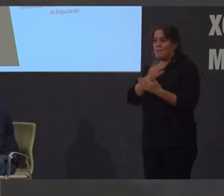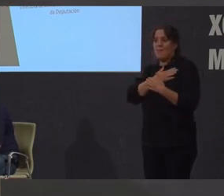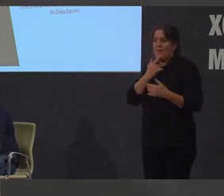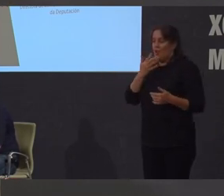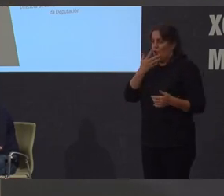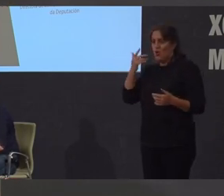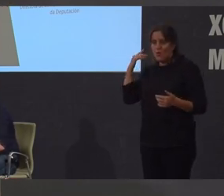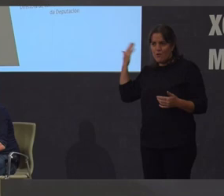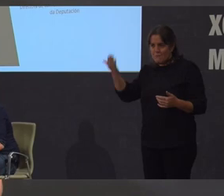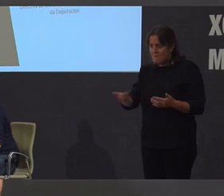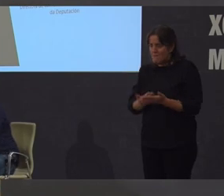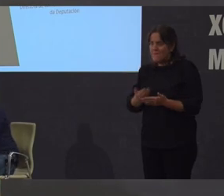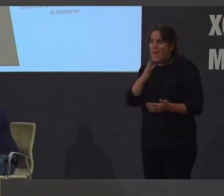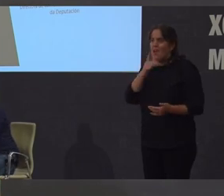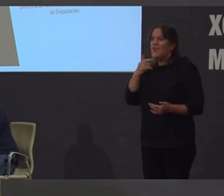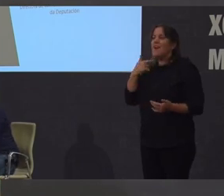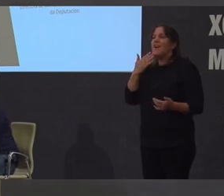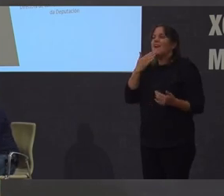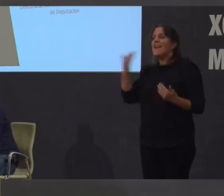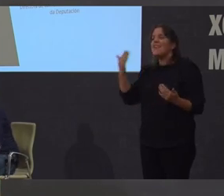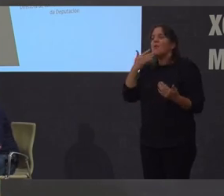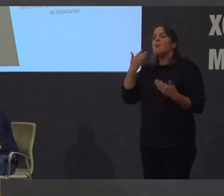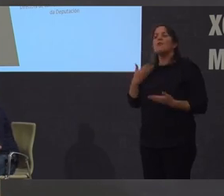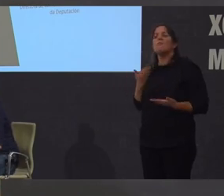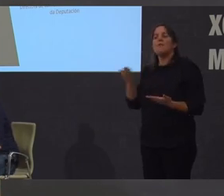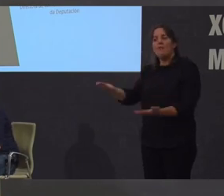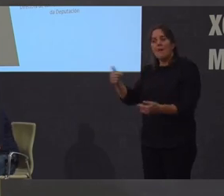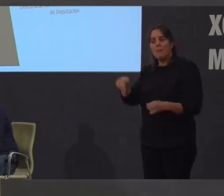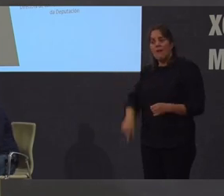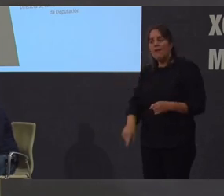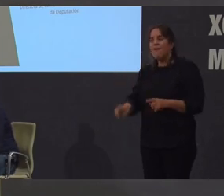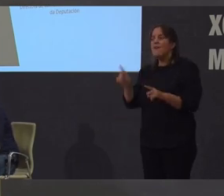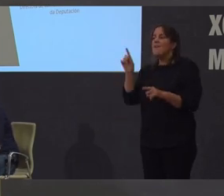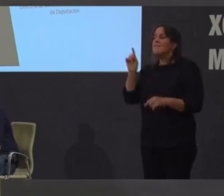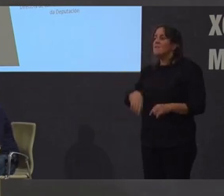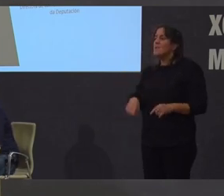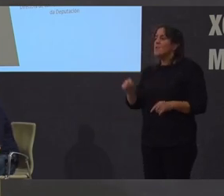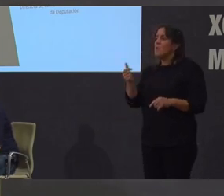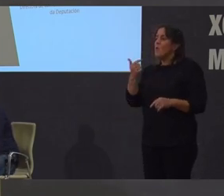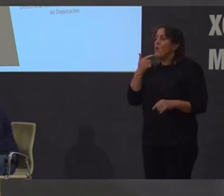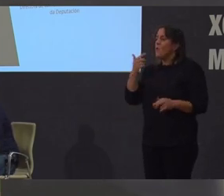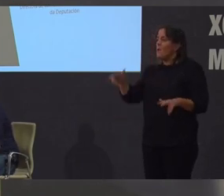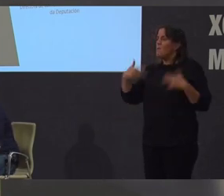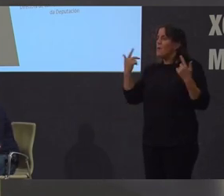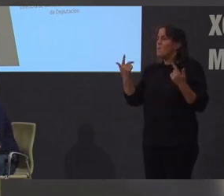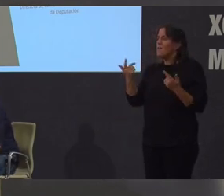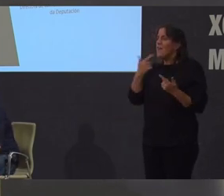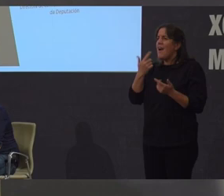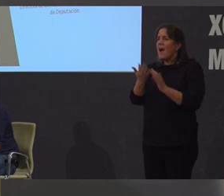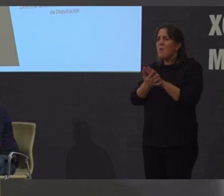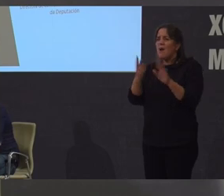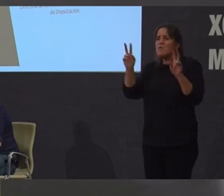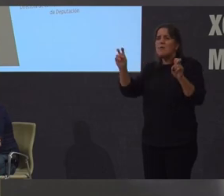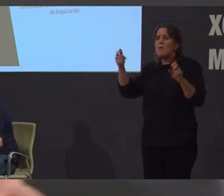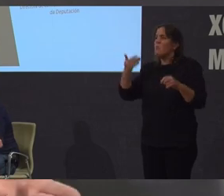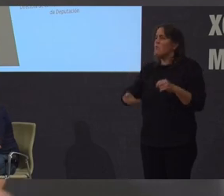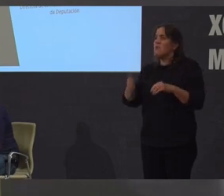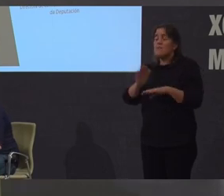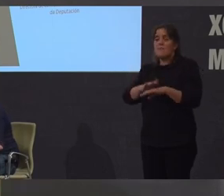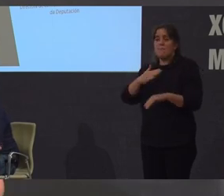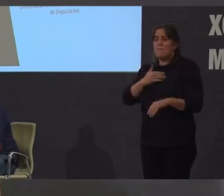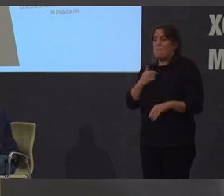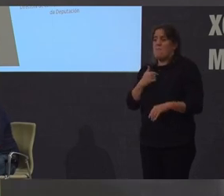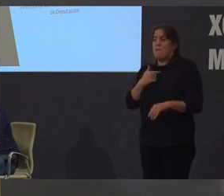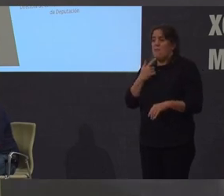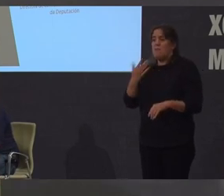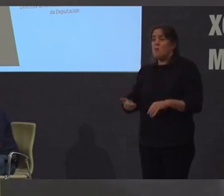que he conocido muchas, por invitarme y por dejarme hablar de algo tan importante para mí y creo que